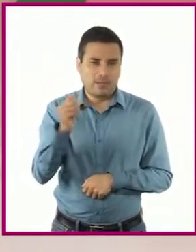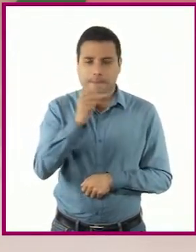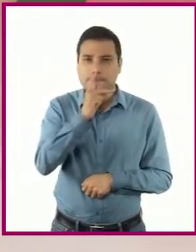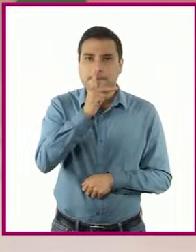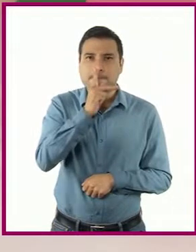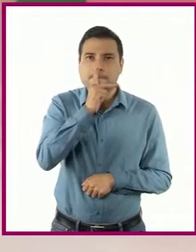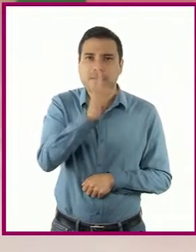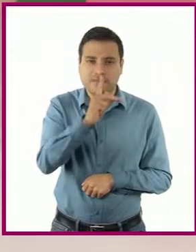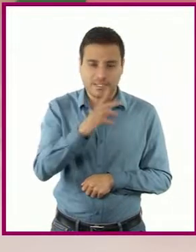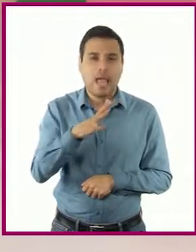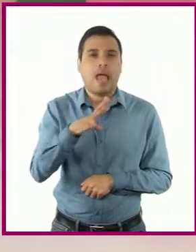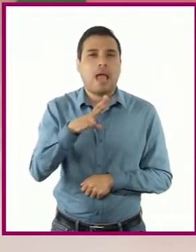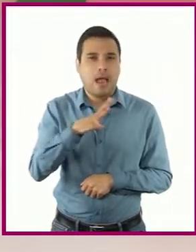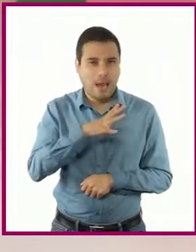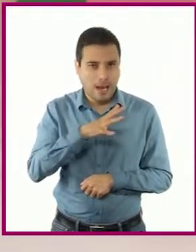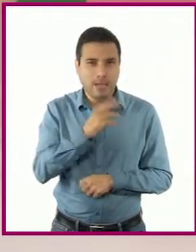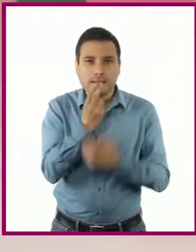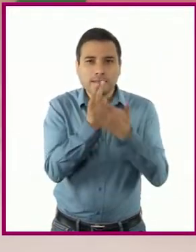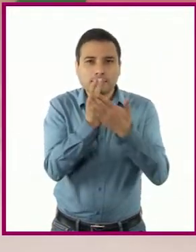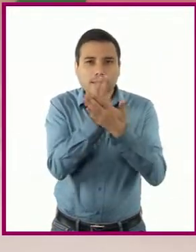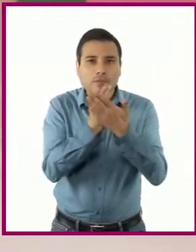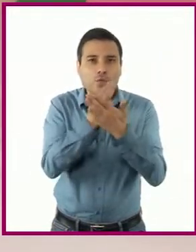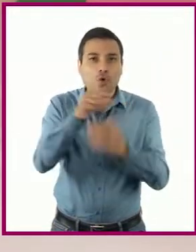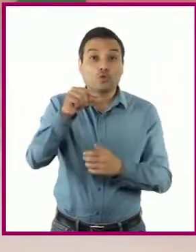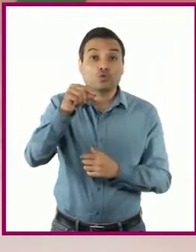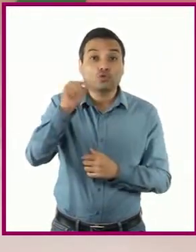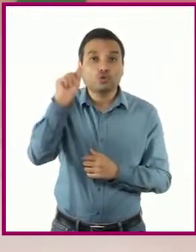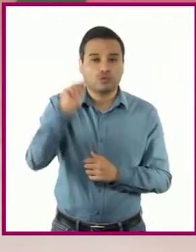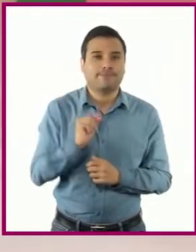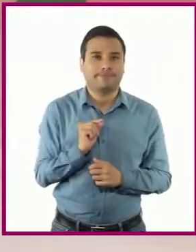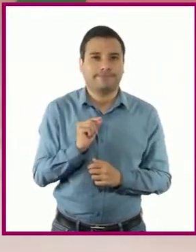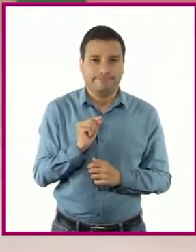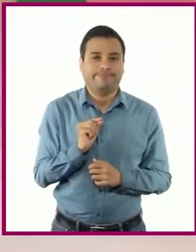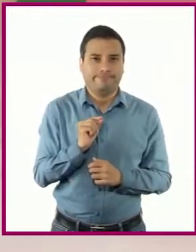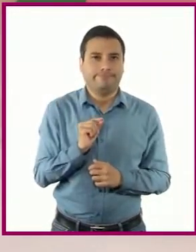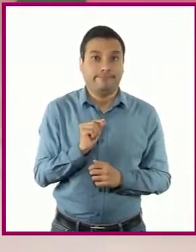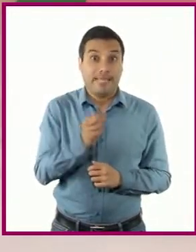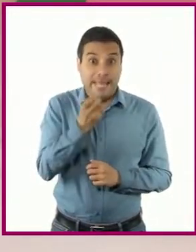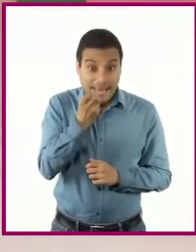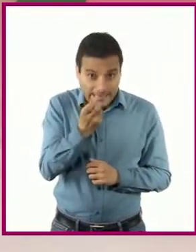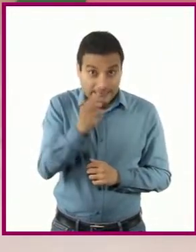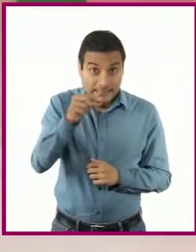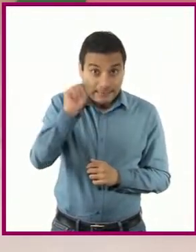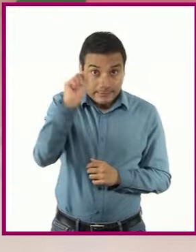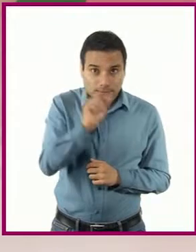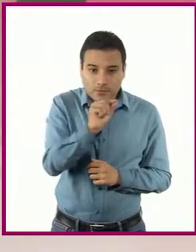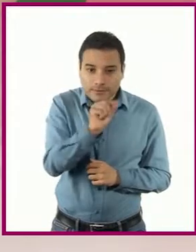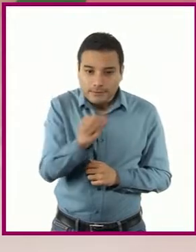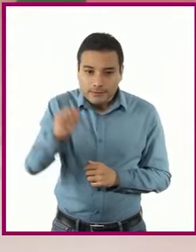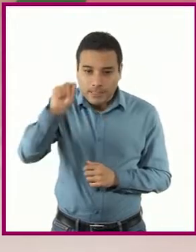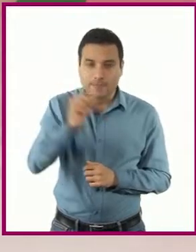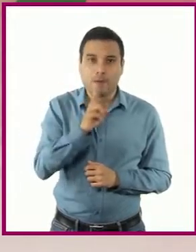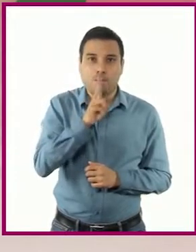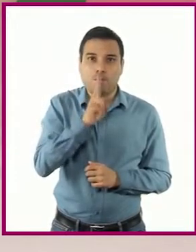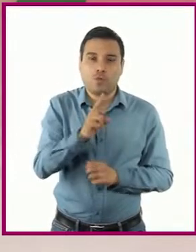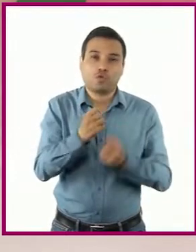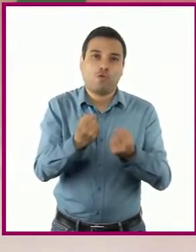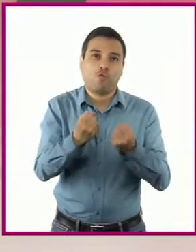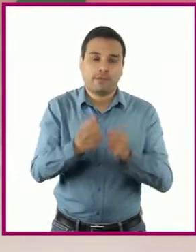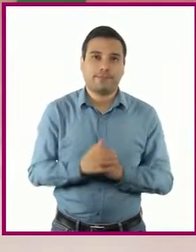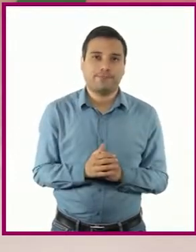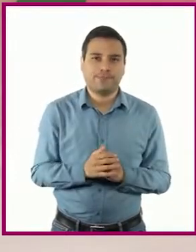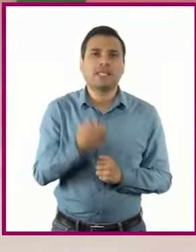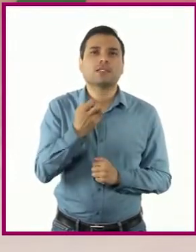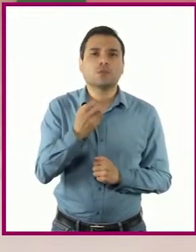una marca gráfica a la que llamamos tilde y se encarga de señalar la sílaba tónica de una palabra. Este tipo de acento